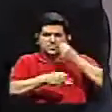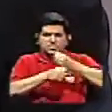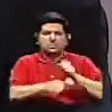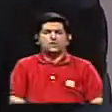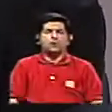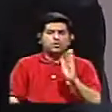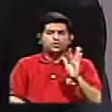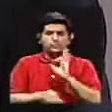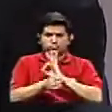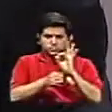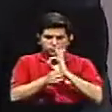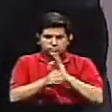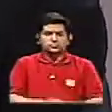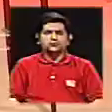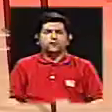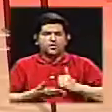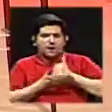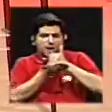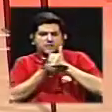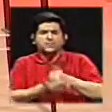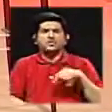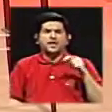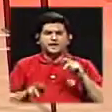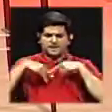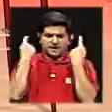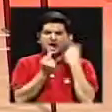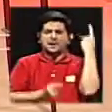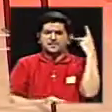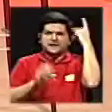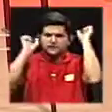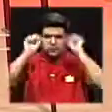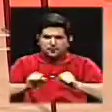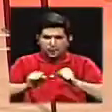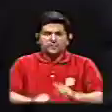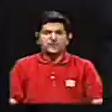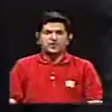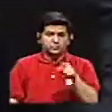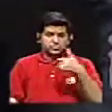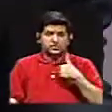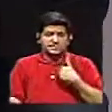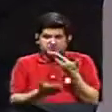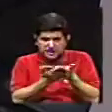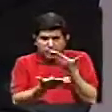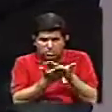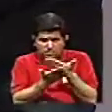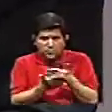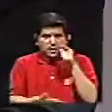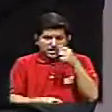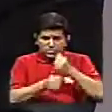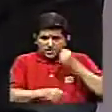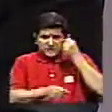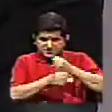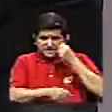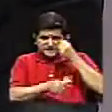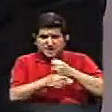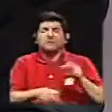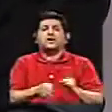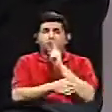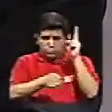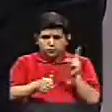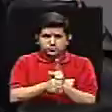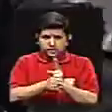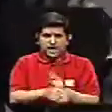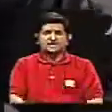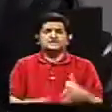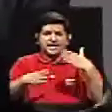para beneficiar a un partido político. Ustedes tienen por demostrado que estas tareas o algunas de esas tareas se han usado